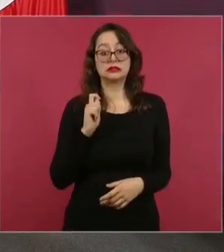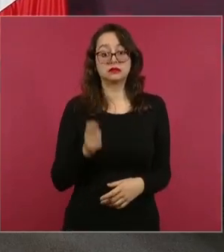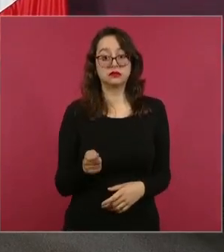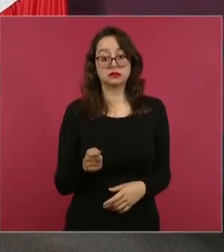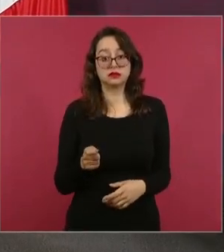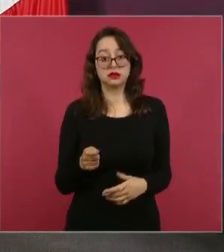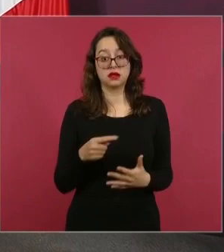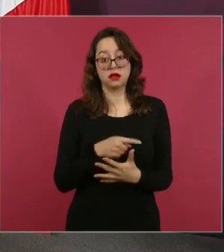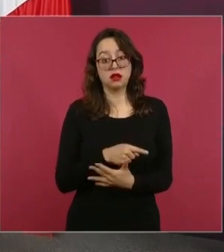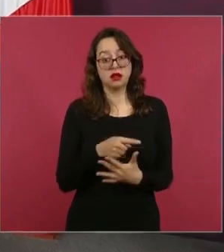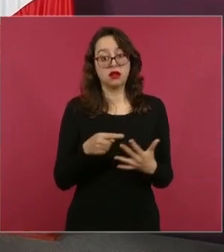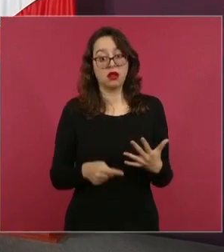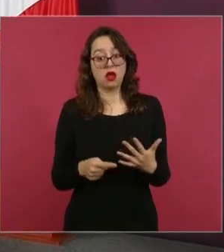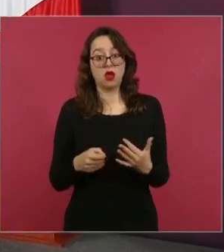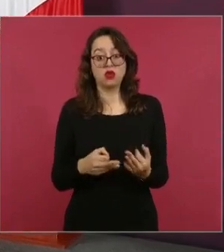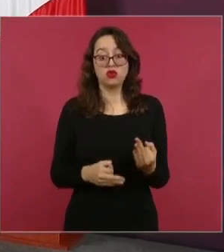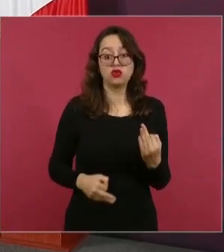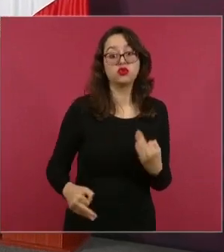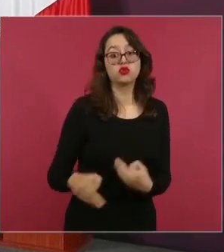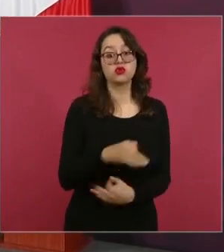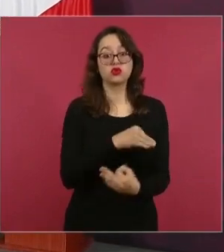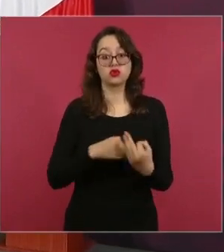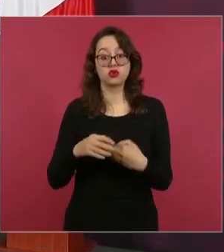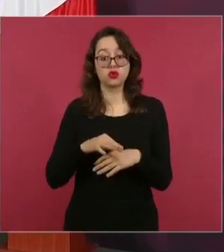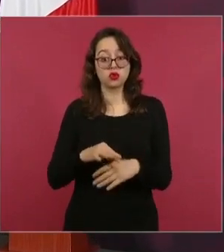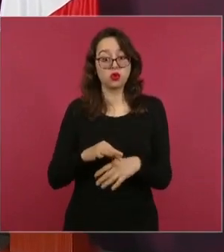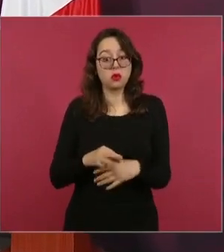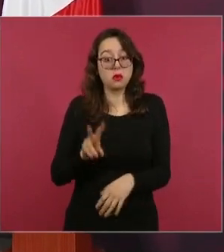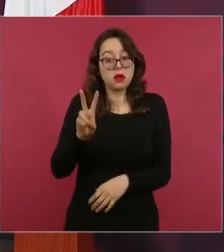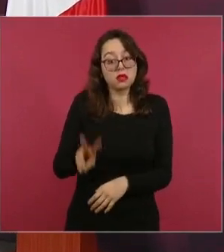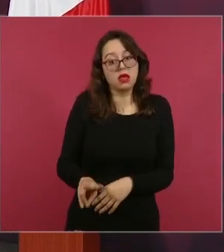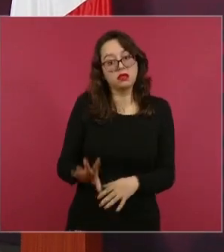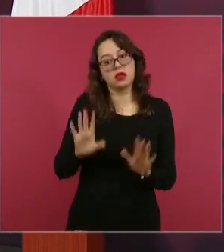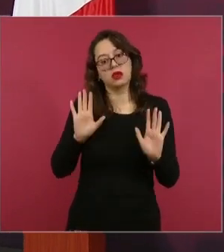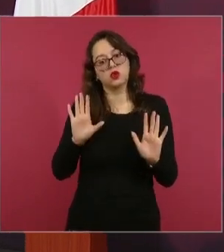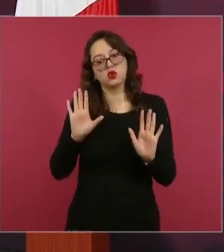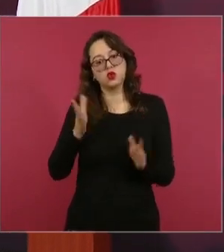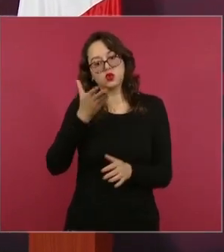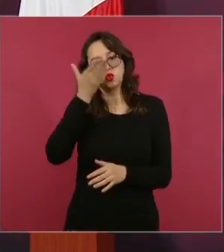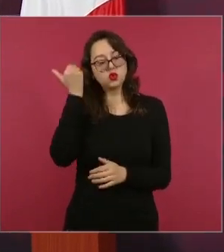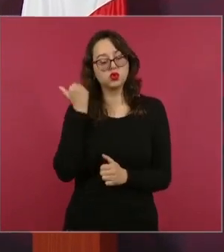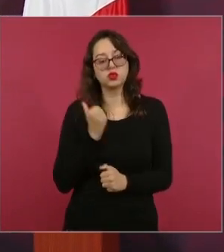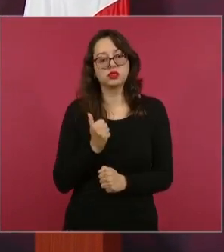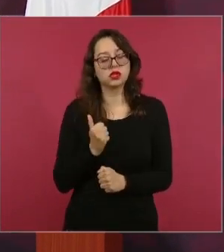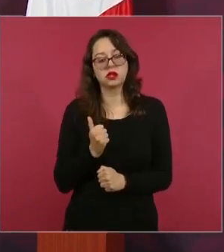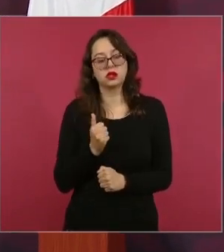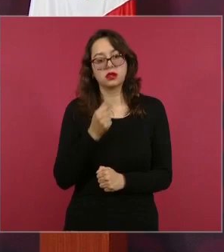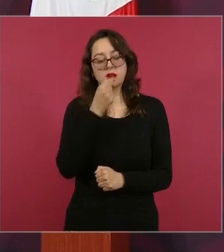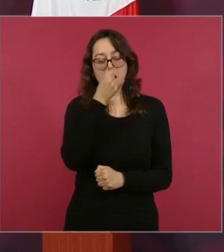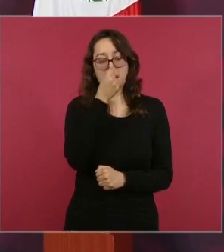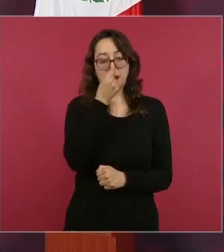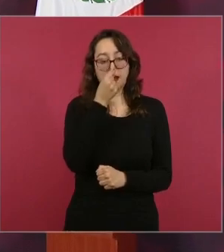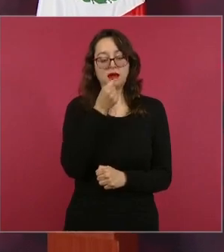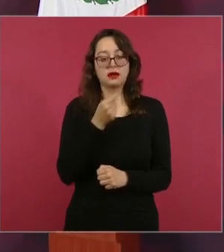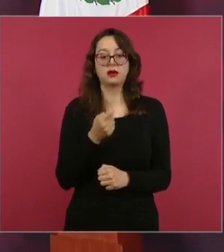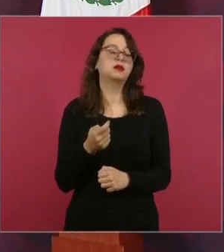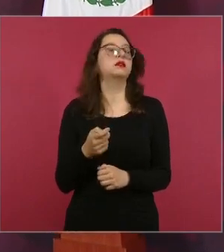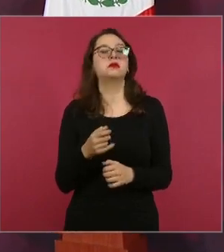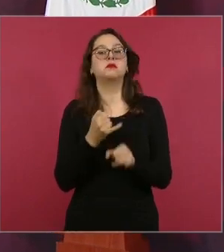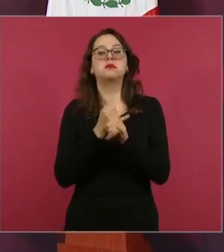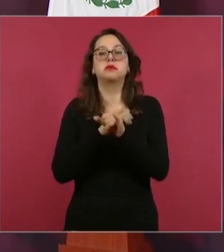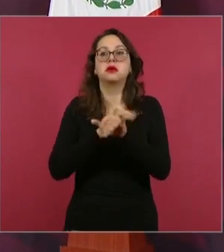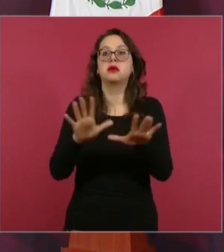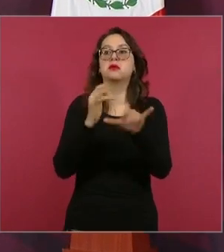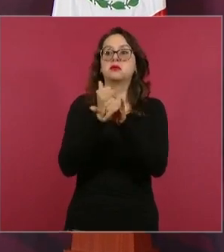dice sea cierto apegado a la